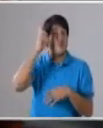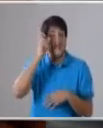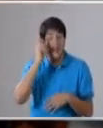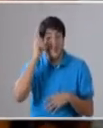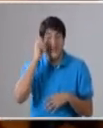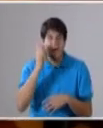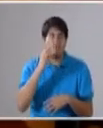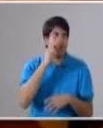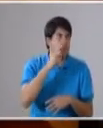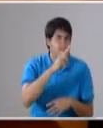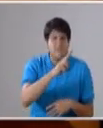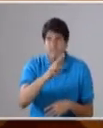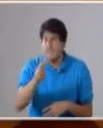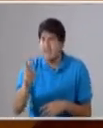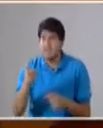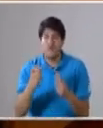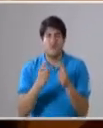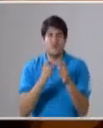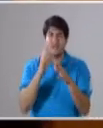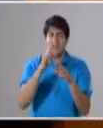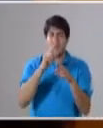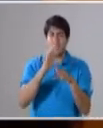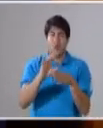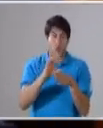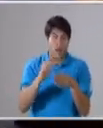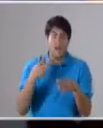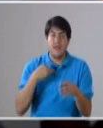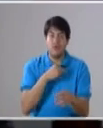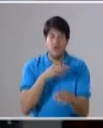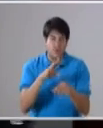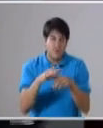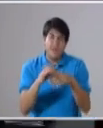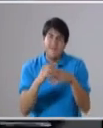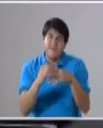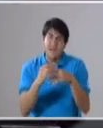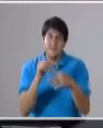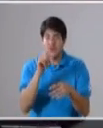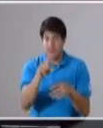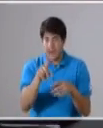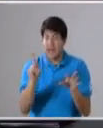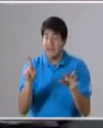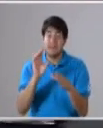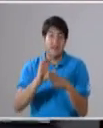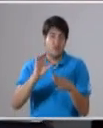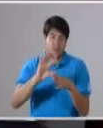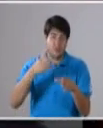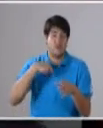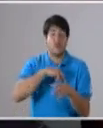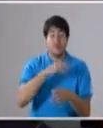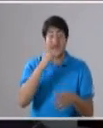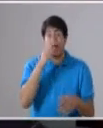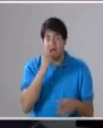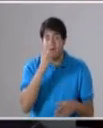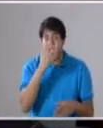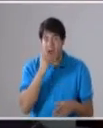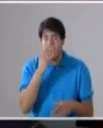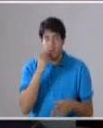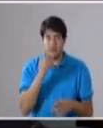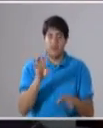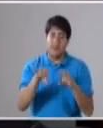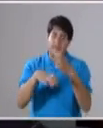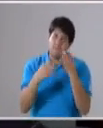que contemplamos y lo que palpamos tocante al verbo de vida, eso hablamos. Entonces lo primero es oír, pero no se queda solo en